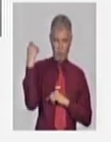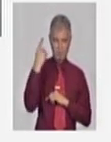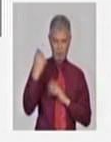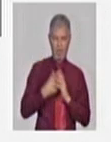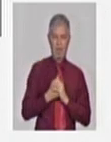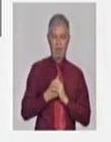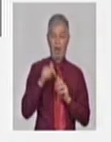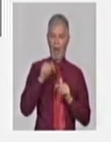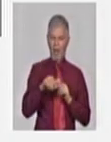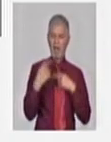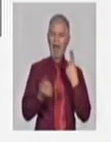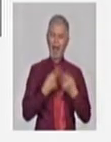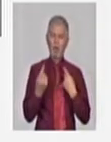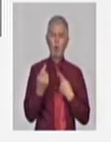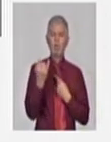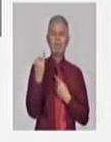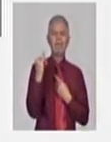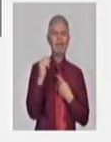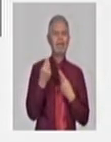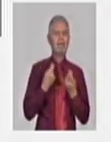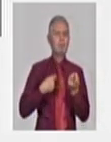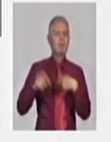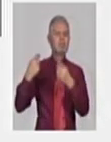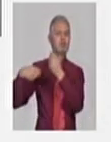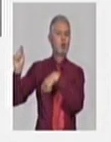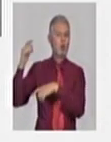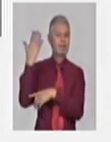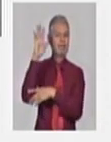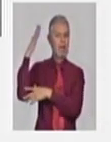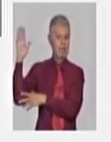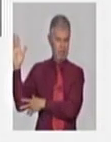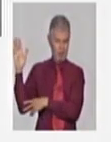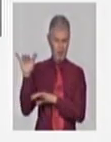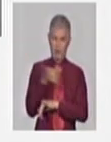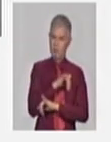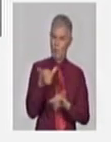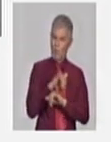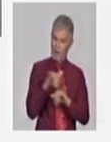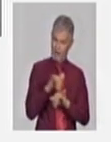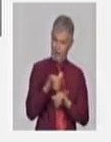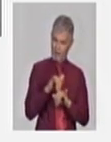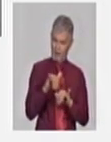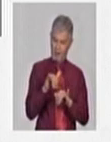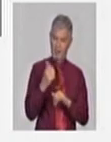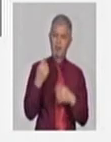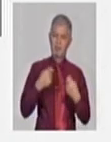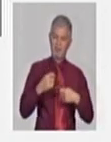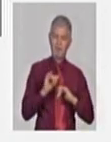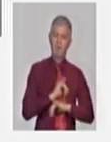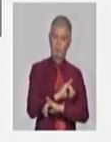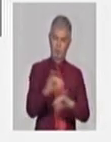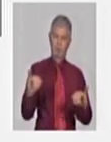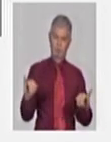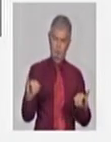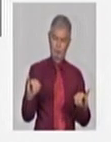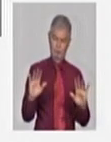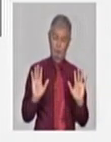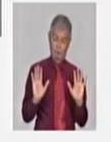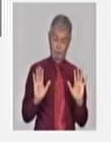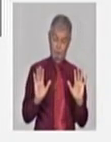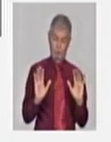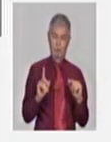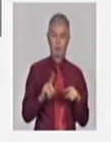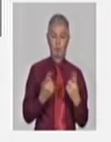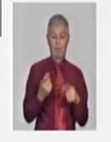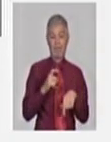sobre la inversión extranjera porque la inversión extranjera también tenemos que dar la información que todo depende como se comporte lo del banco y si